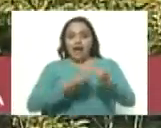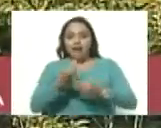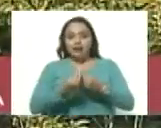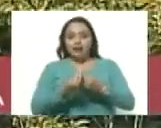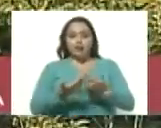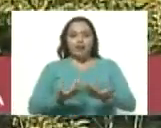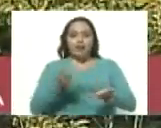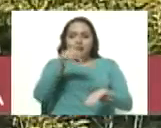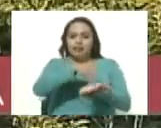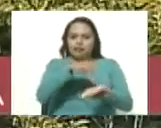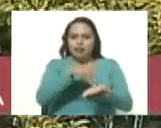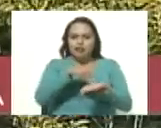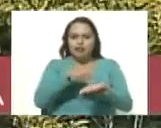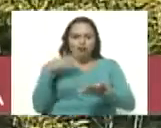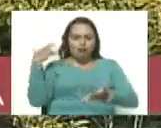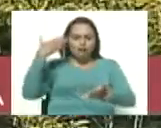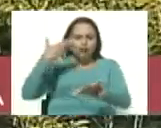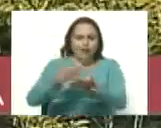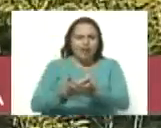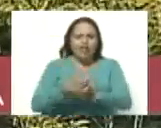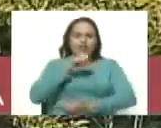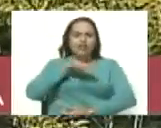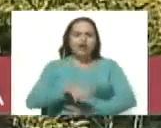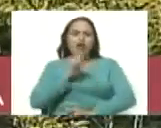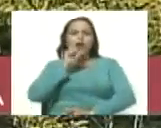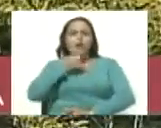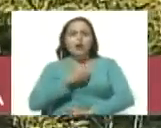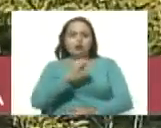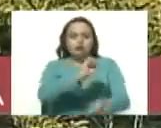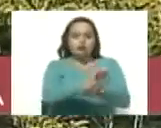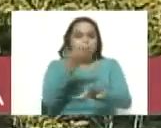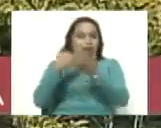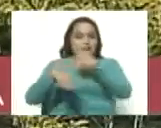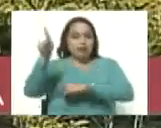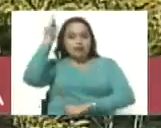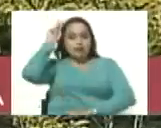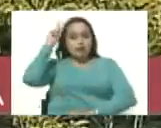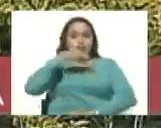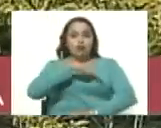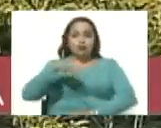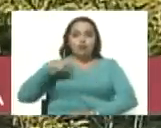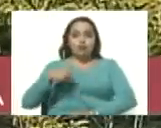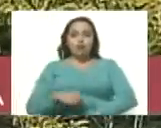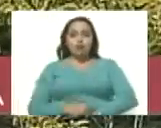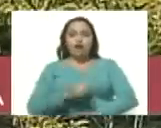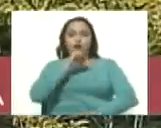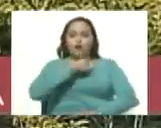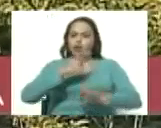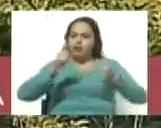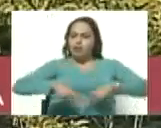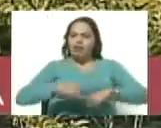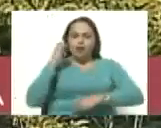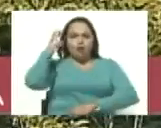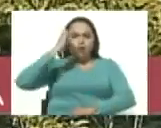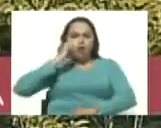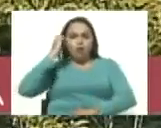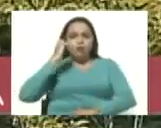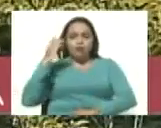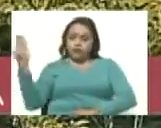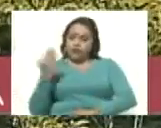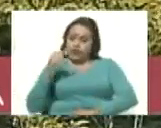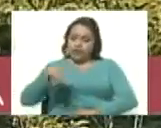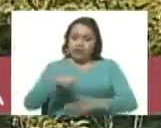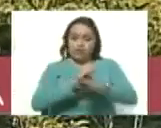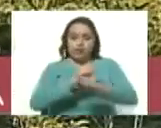nuestros abuelos y abuelas esclavizadas esclavizados de nuestros aborígenes de nuestros abuelos también europeos que vinieron aquí estas